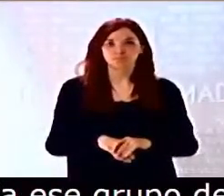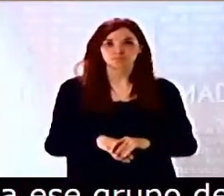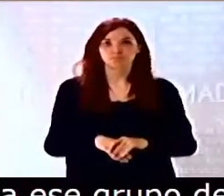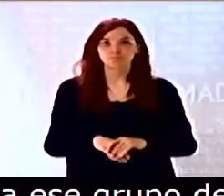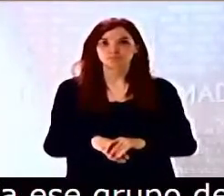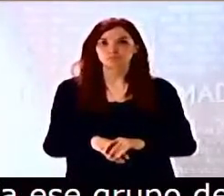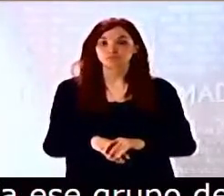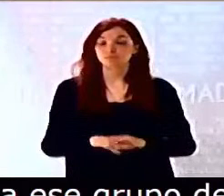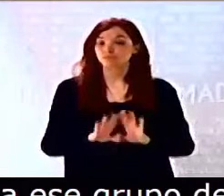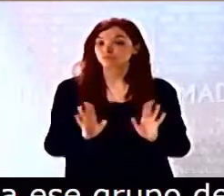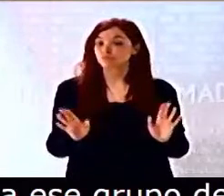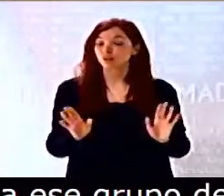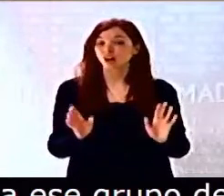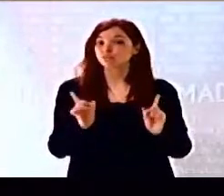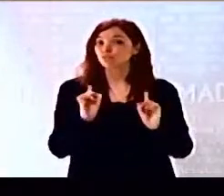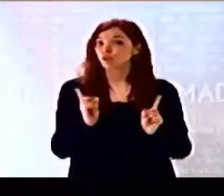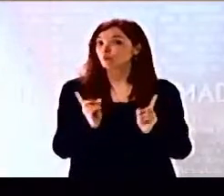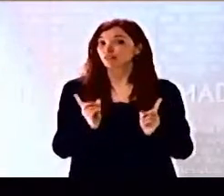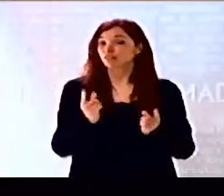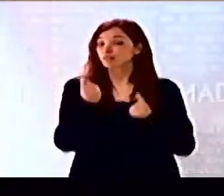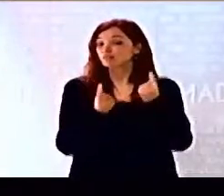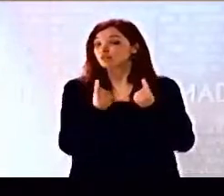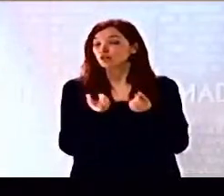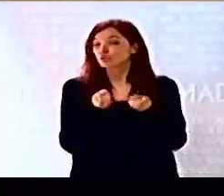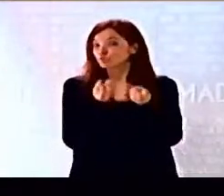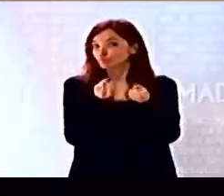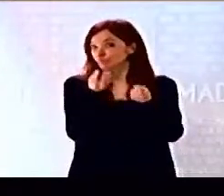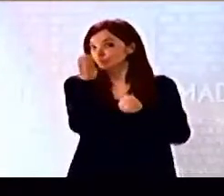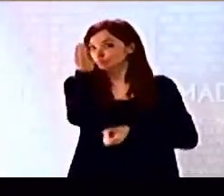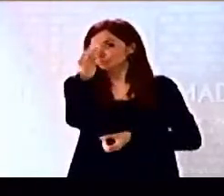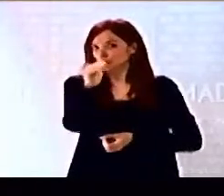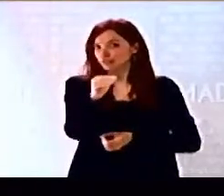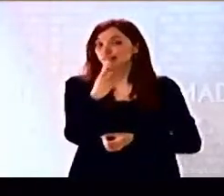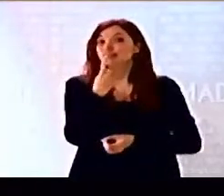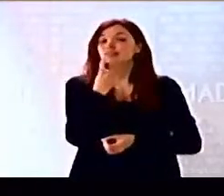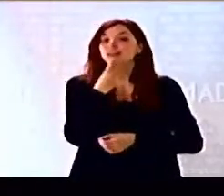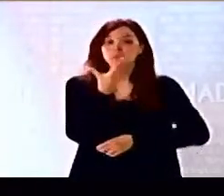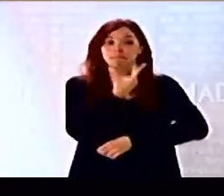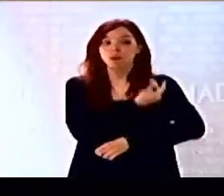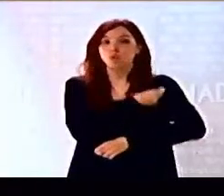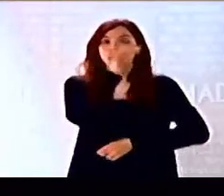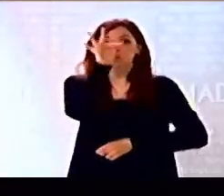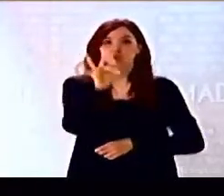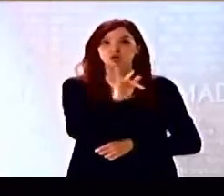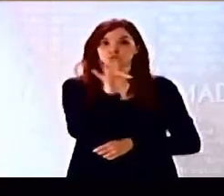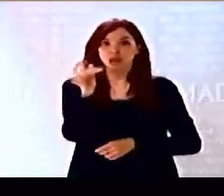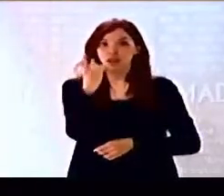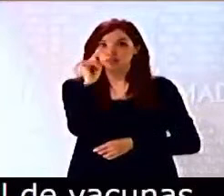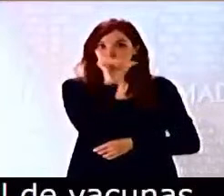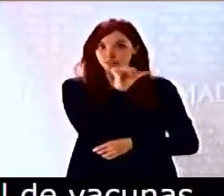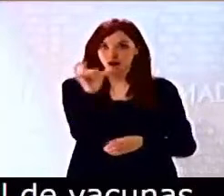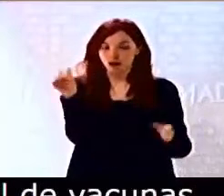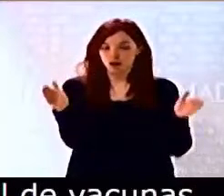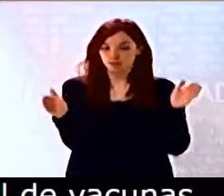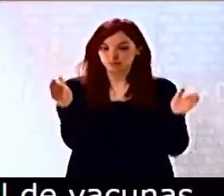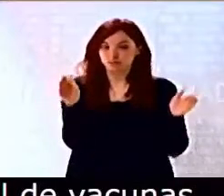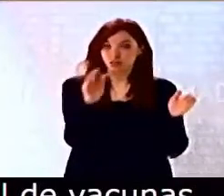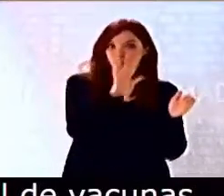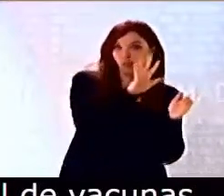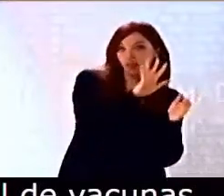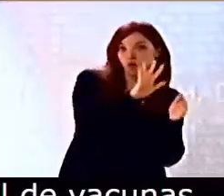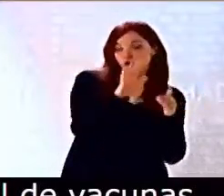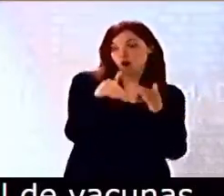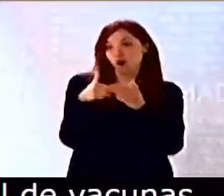Solo por darle algunos datos más, decirles que el total de vacunas puestas en esta semana, del 5 al 8 de